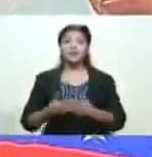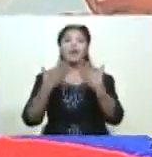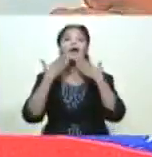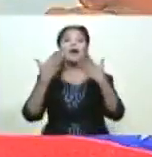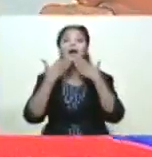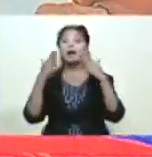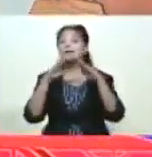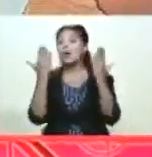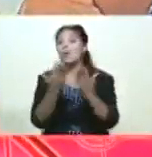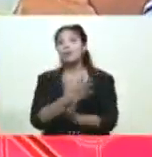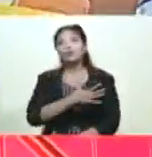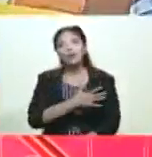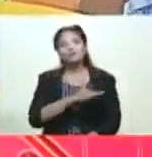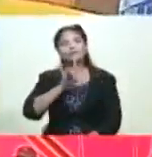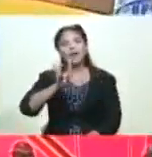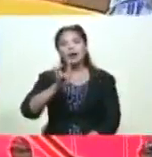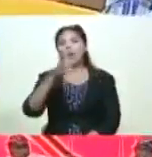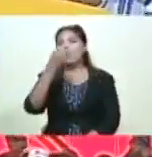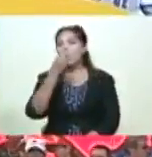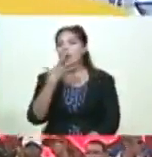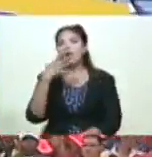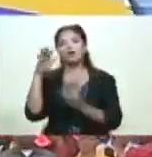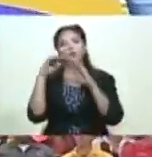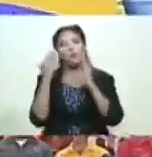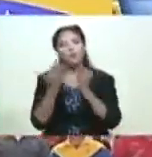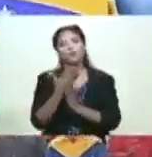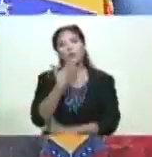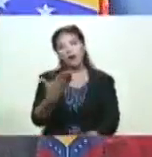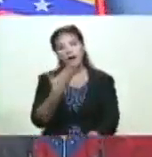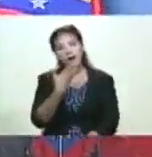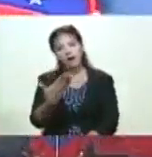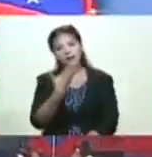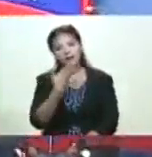Gracias, mundo amado. Gracias, mundo bueno.